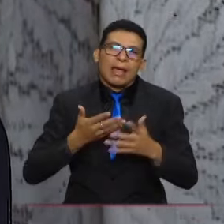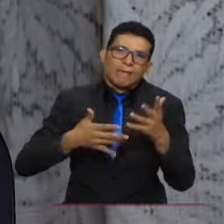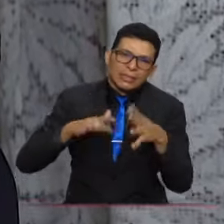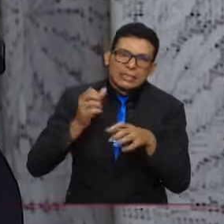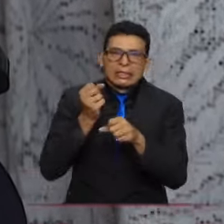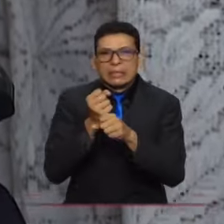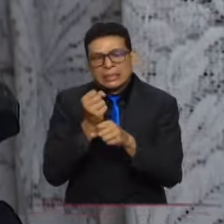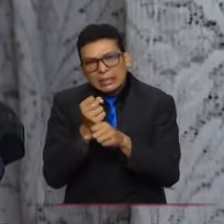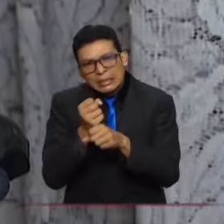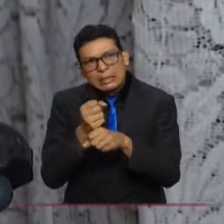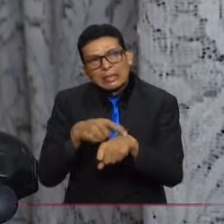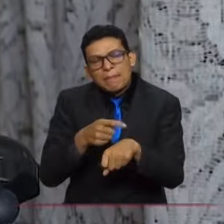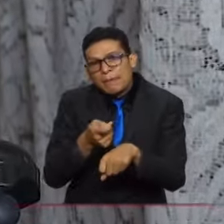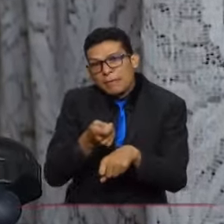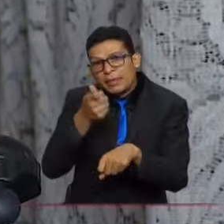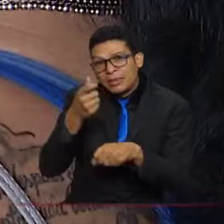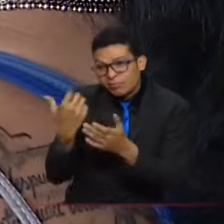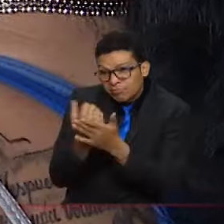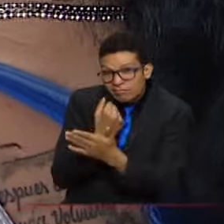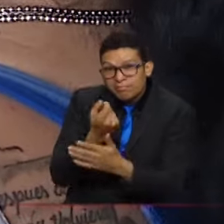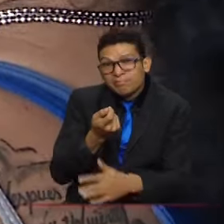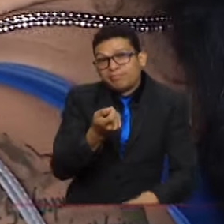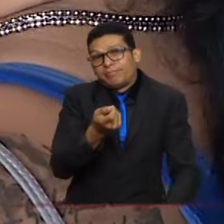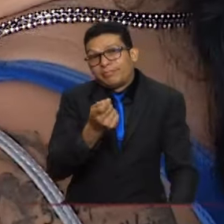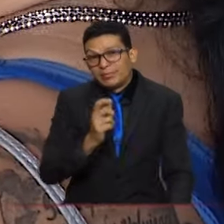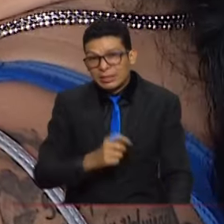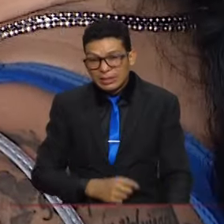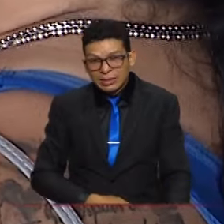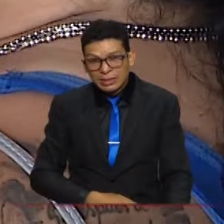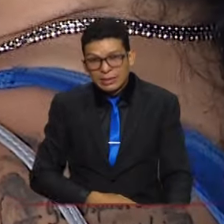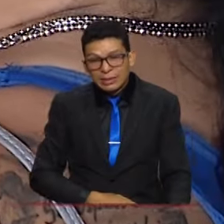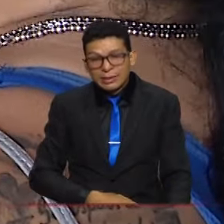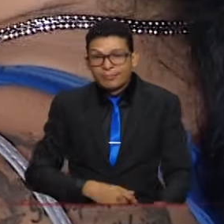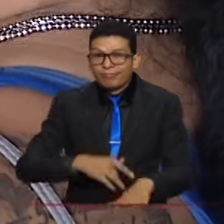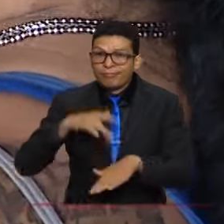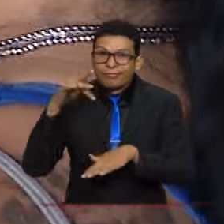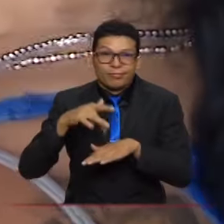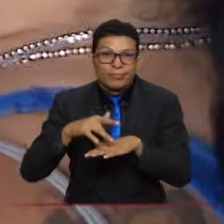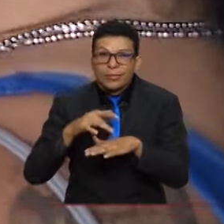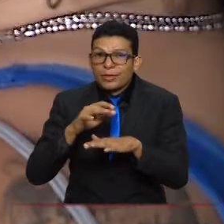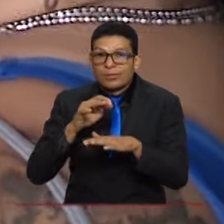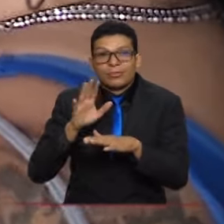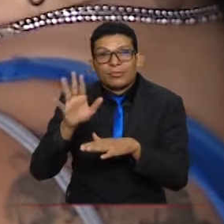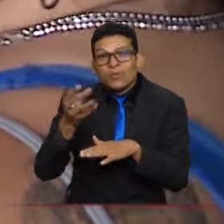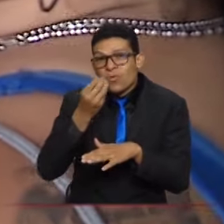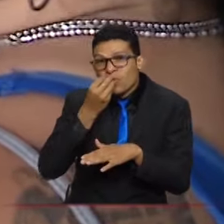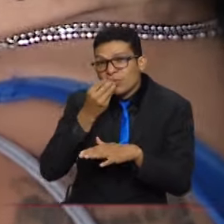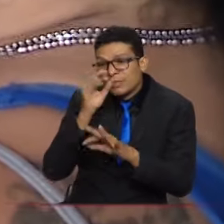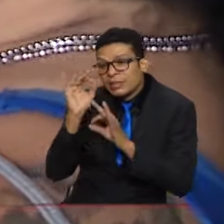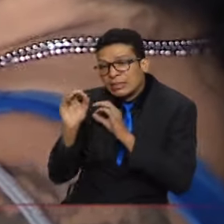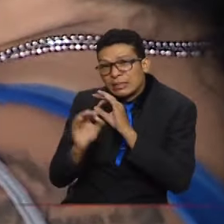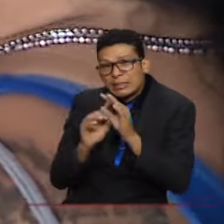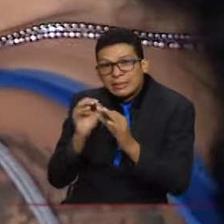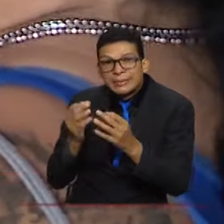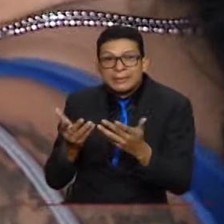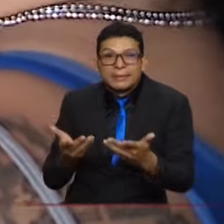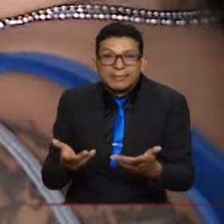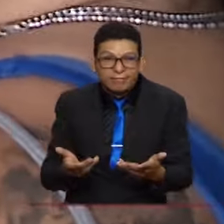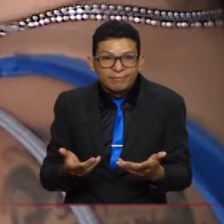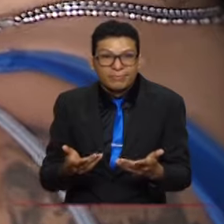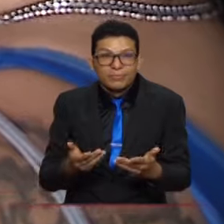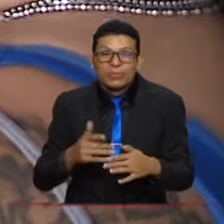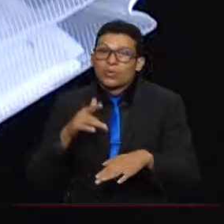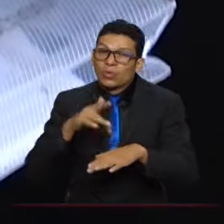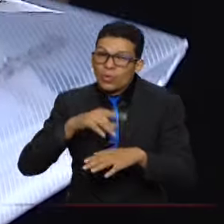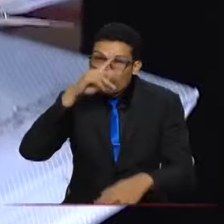no es mucho lo que me gano. Y toca que en la comida de él también me